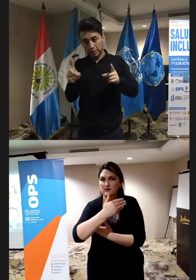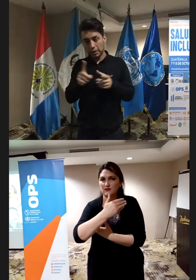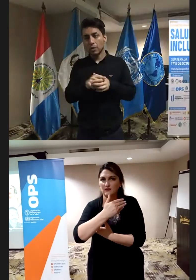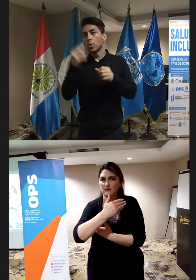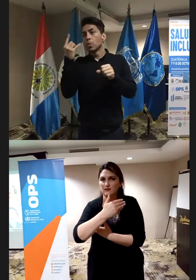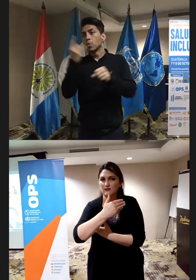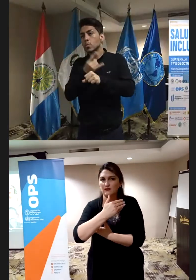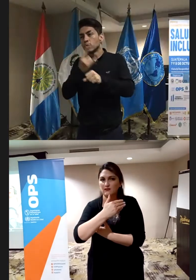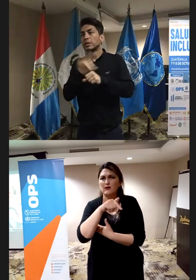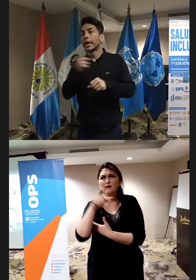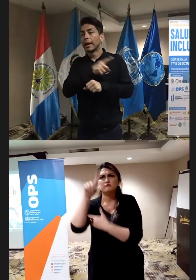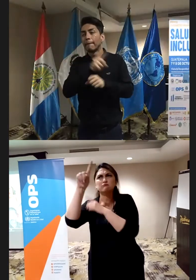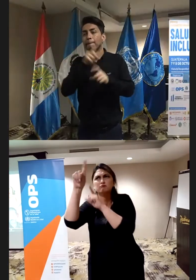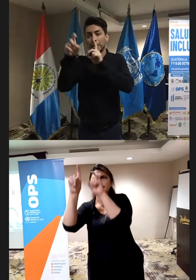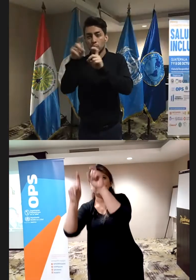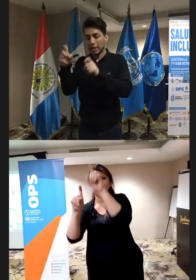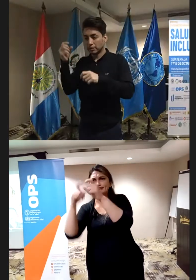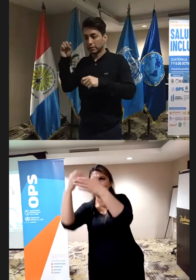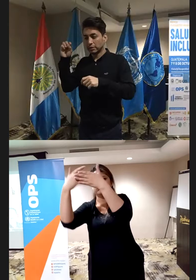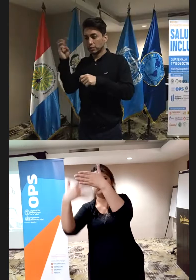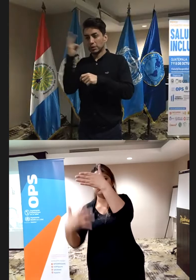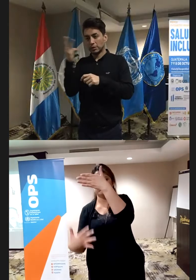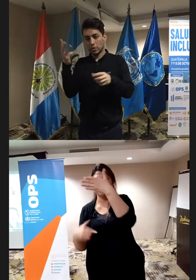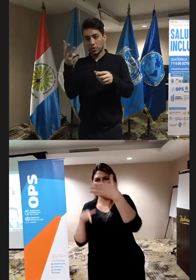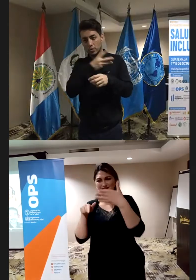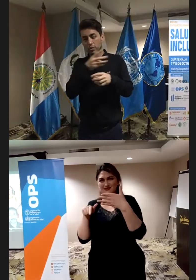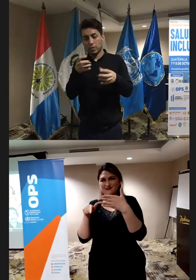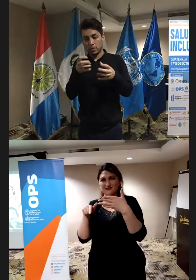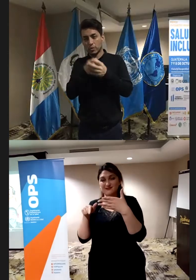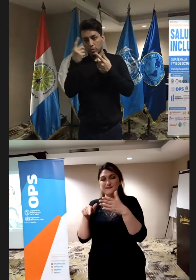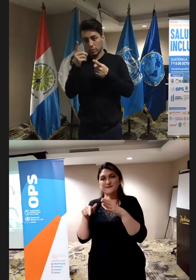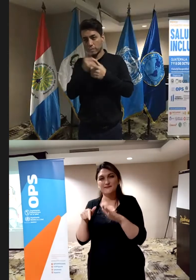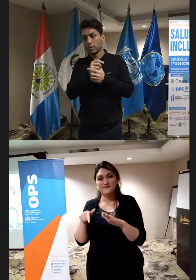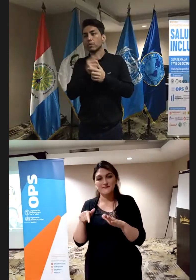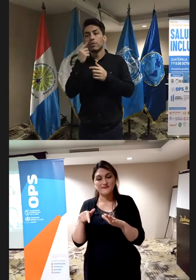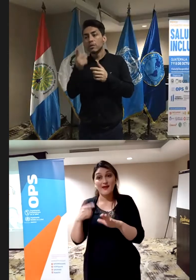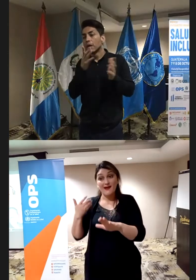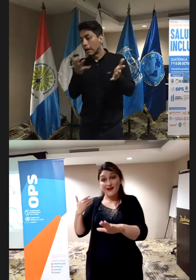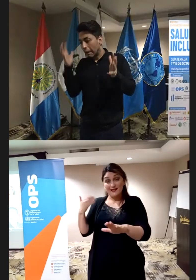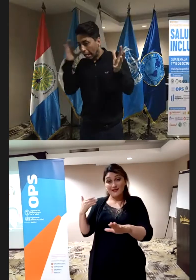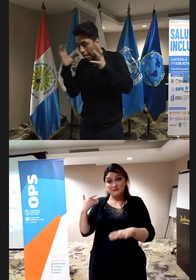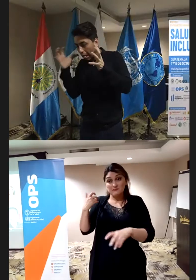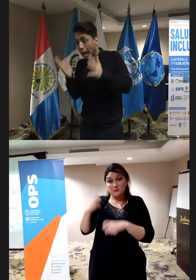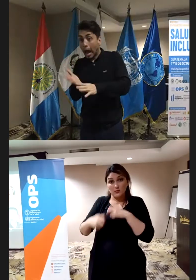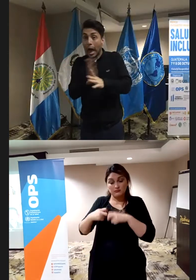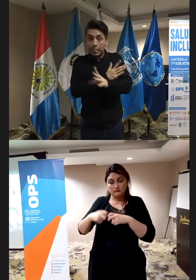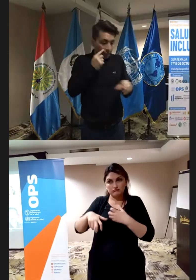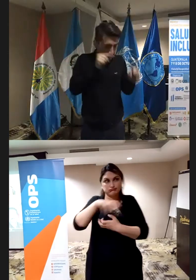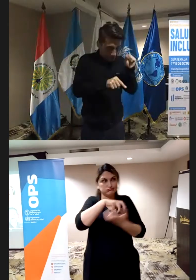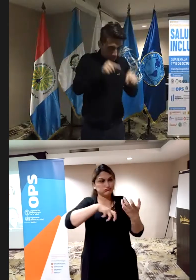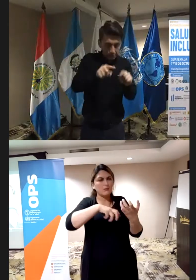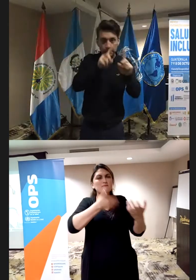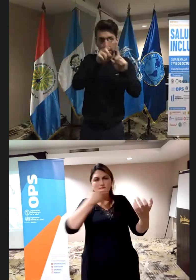utilizando las preguntas del Washington Group antes que se produzca la crisis es una buena inversión.